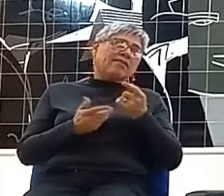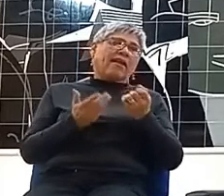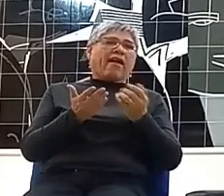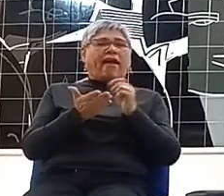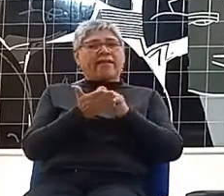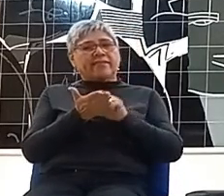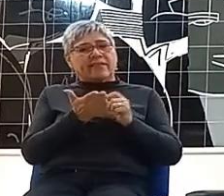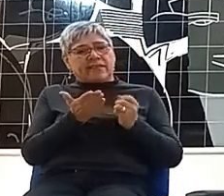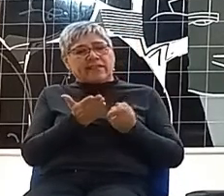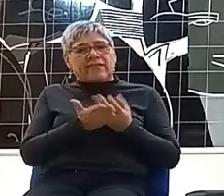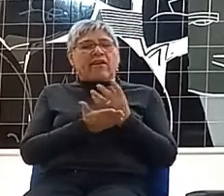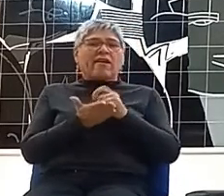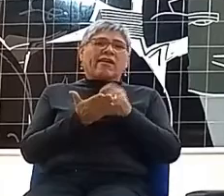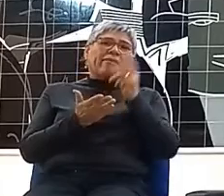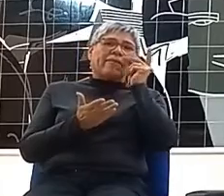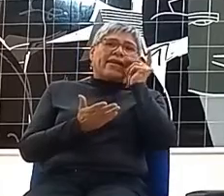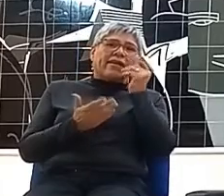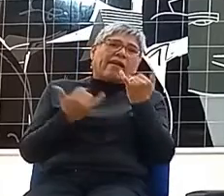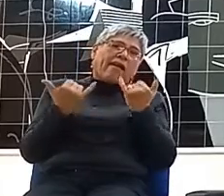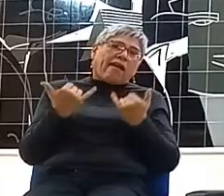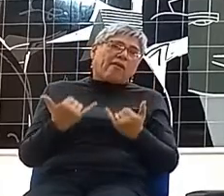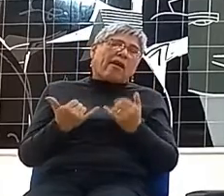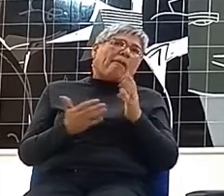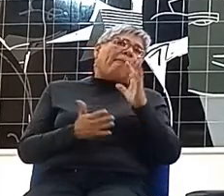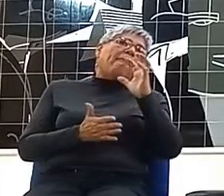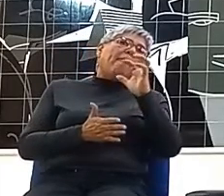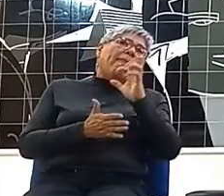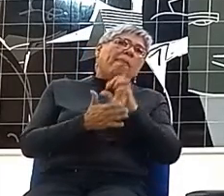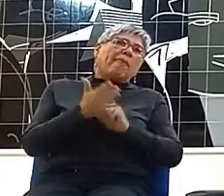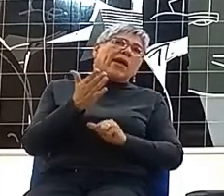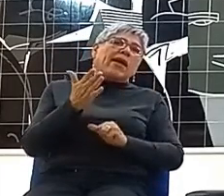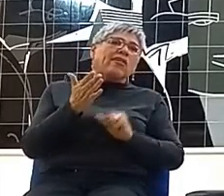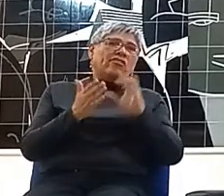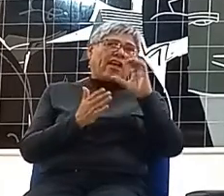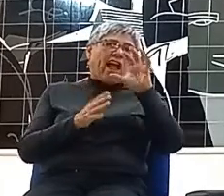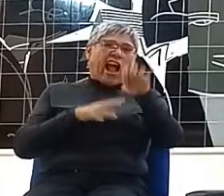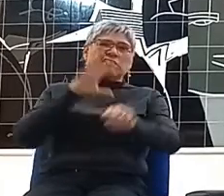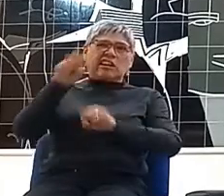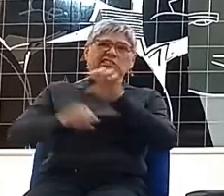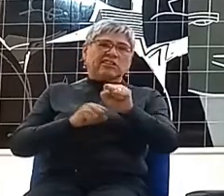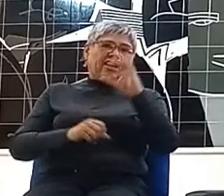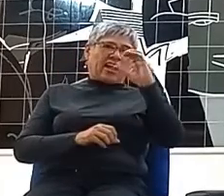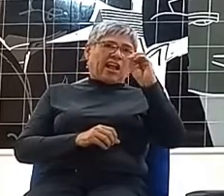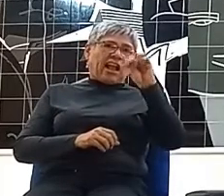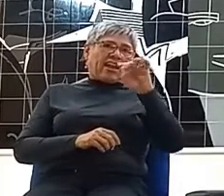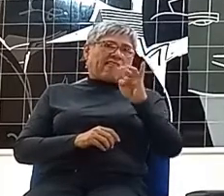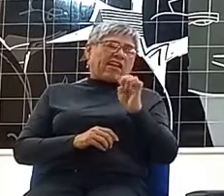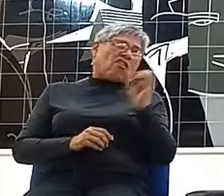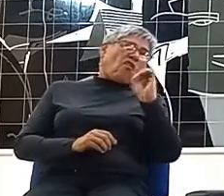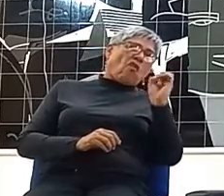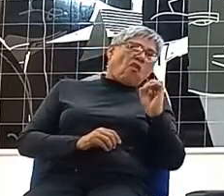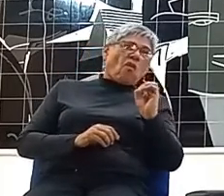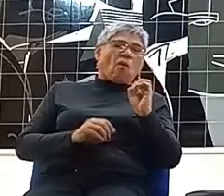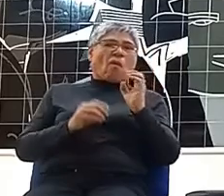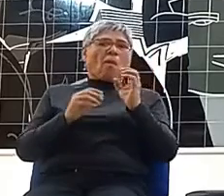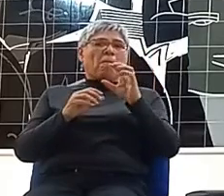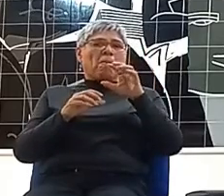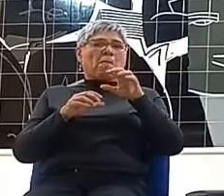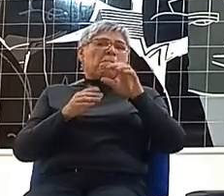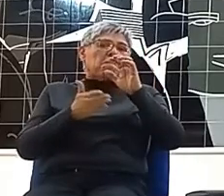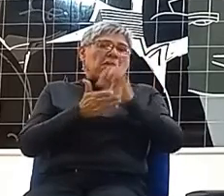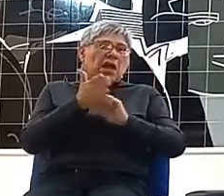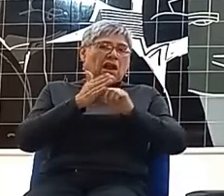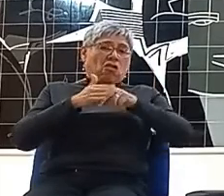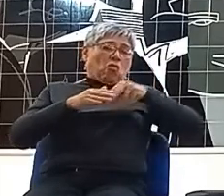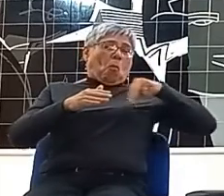escritores pereiranos de hoy son menos caníbales o menos aislados que los de hace 30 años,